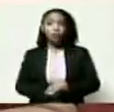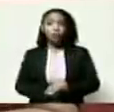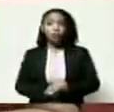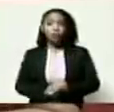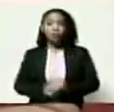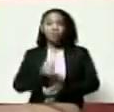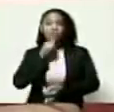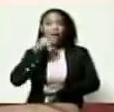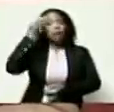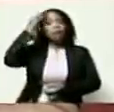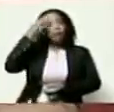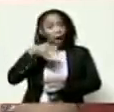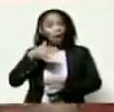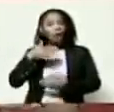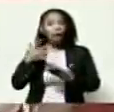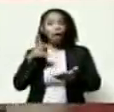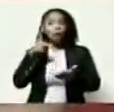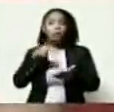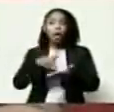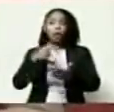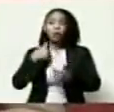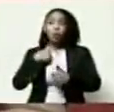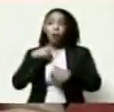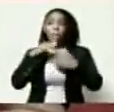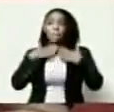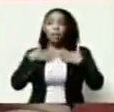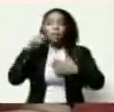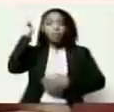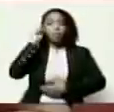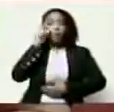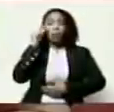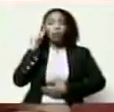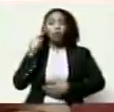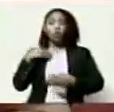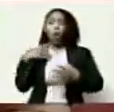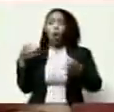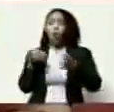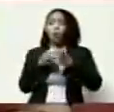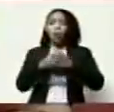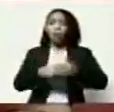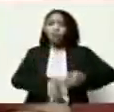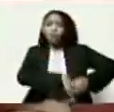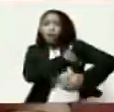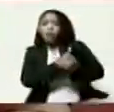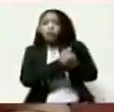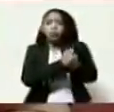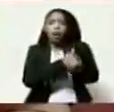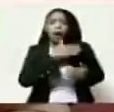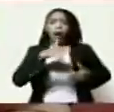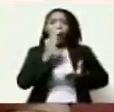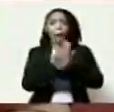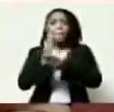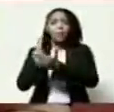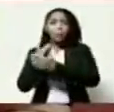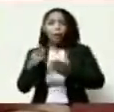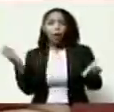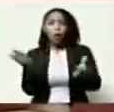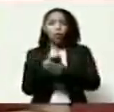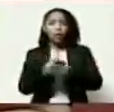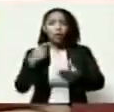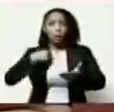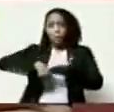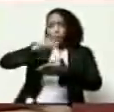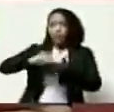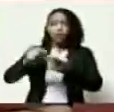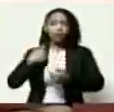Quien crea que llegué a mi condición de diputado para andar con un montón de carpetas debajo del brazo para conseguir contratos, eso no es